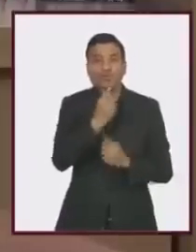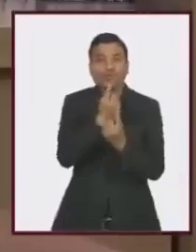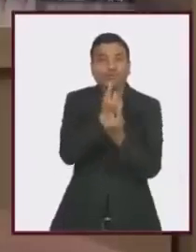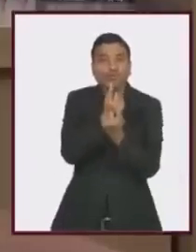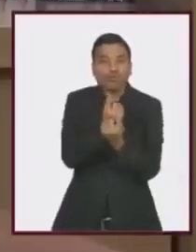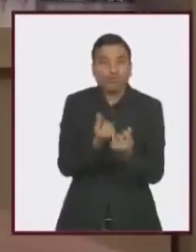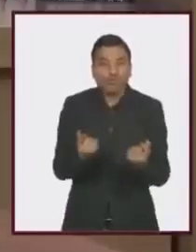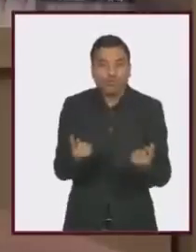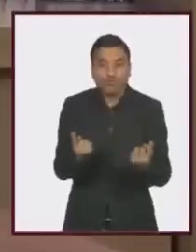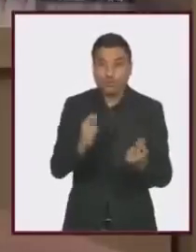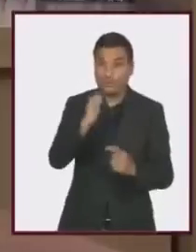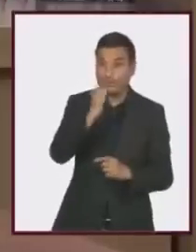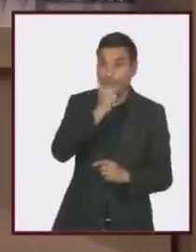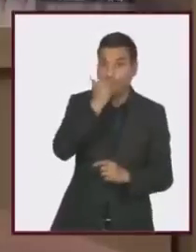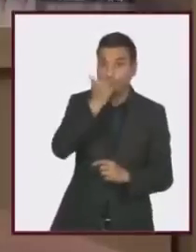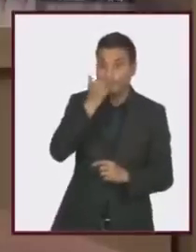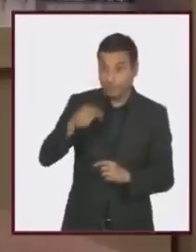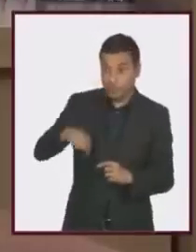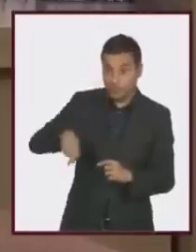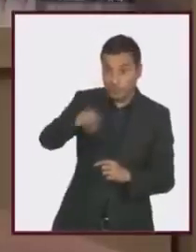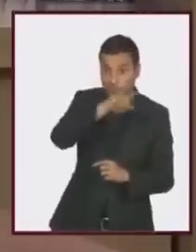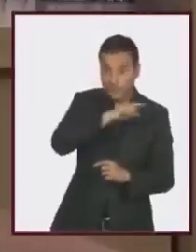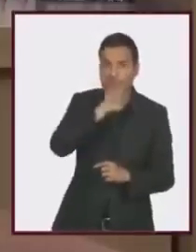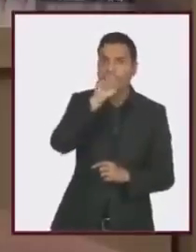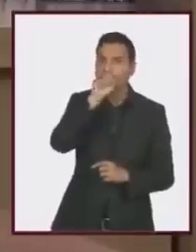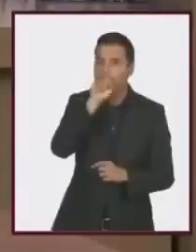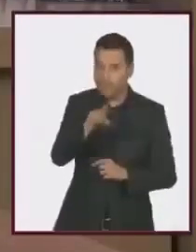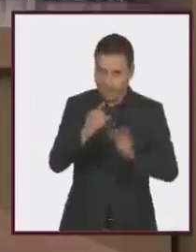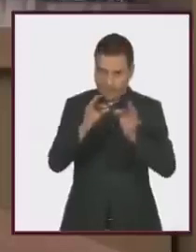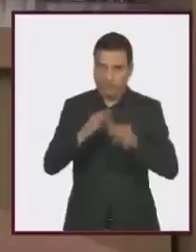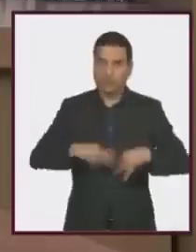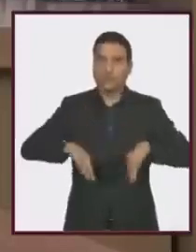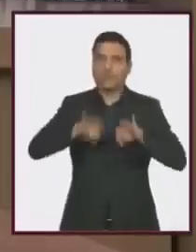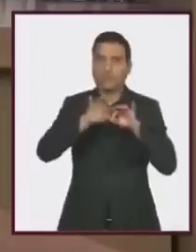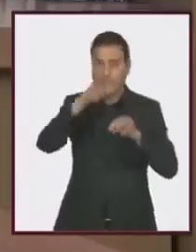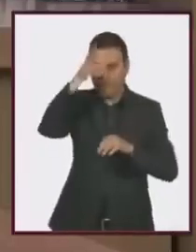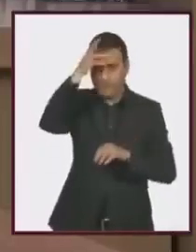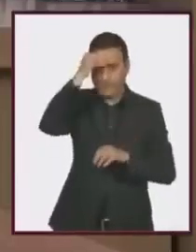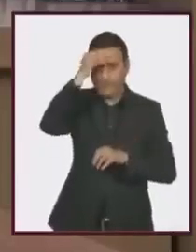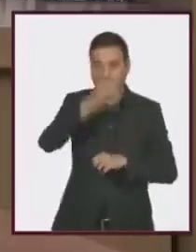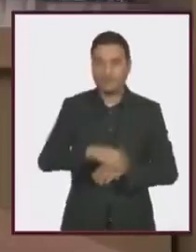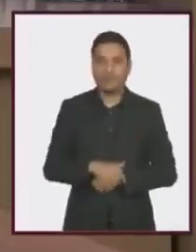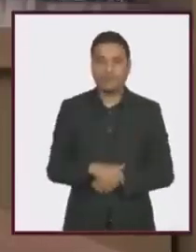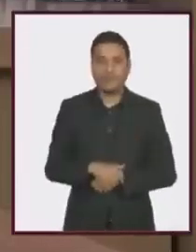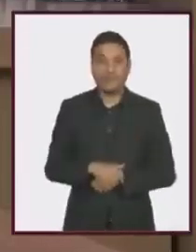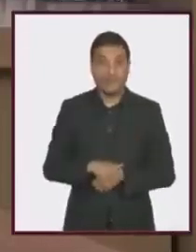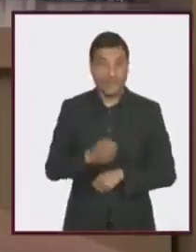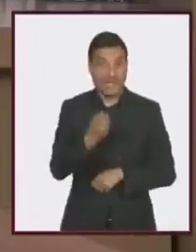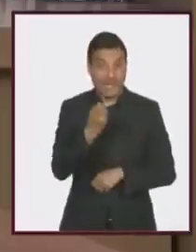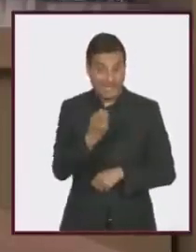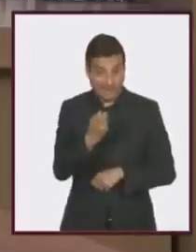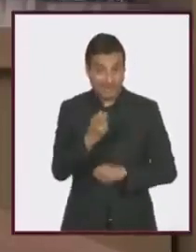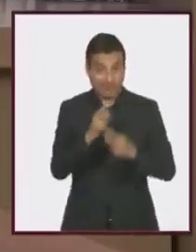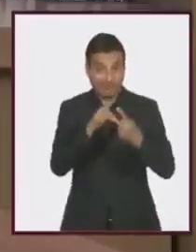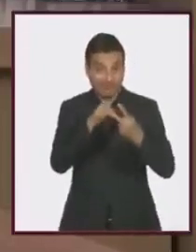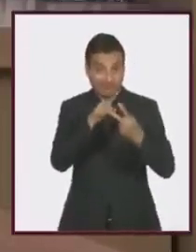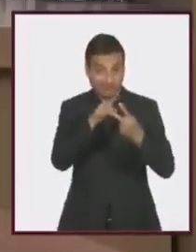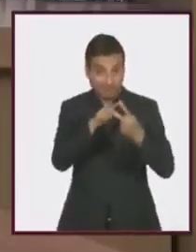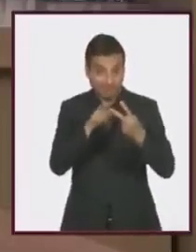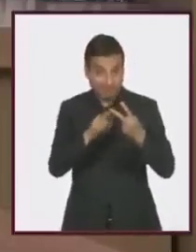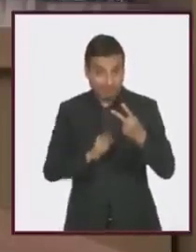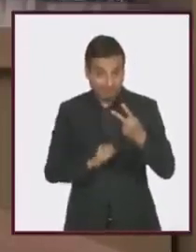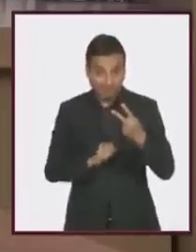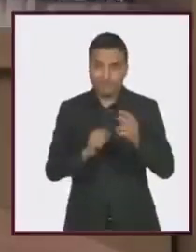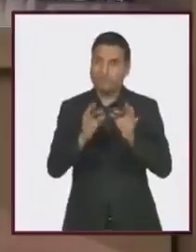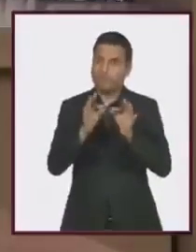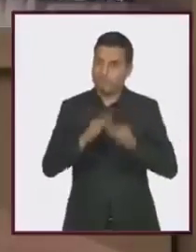el centro del aprendizaje. Son 2 elementos o rasgos de la propuesta curricular que tienen la misma